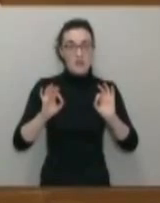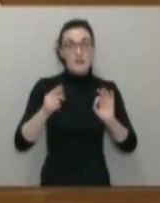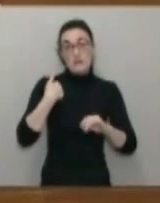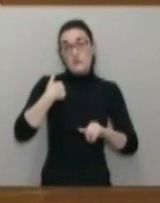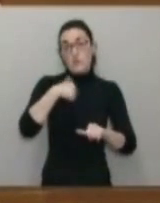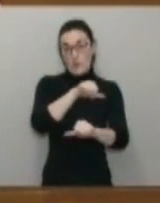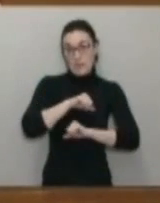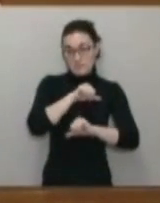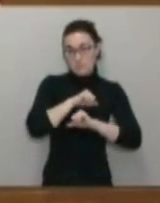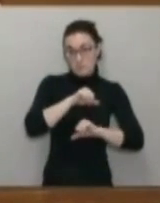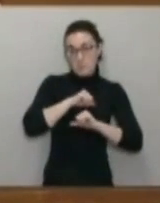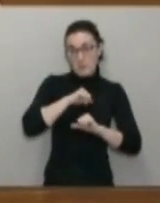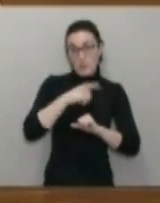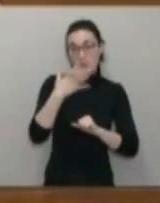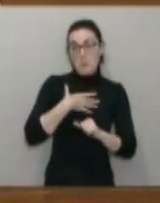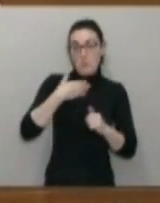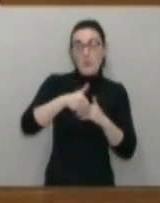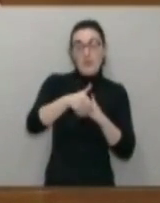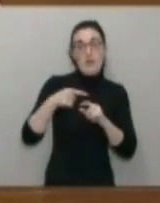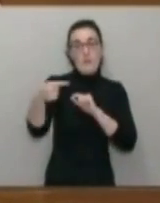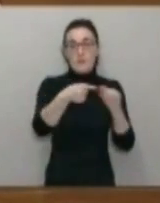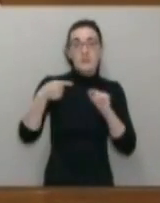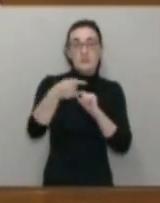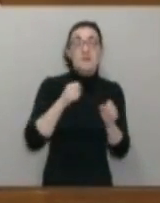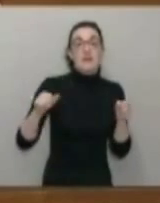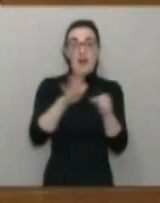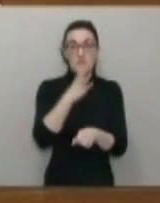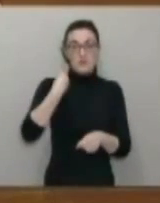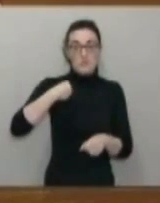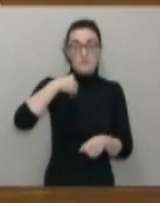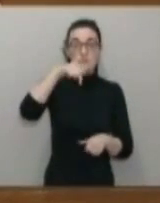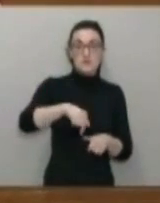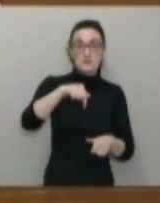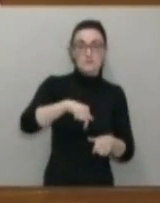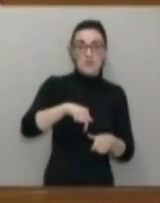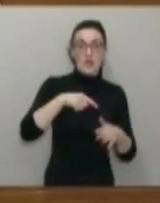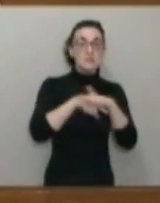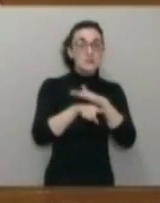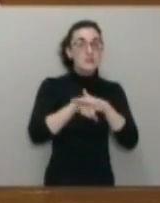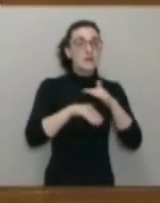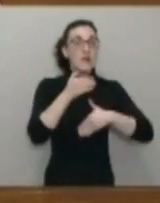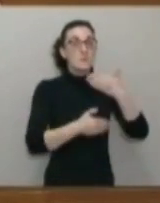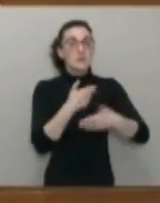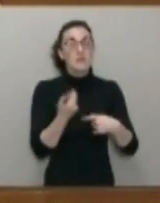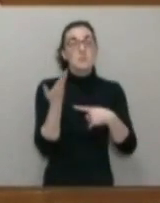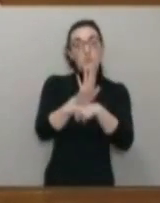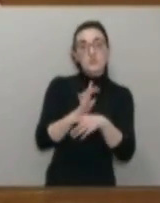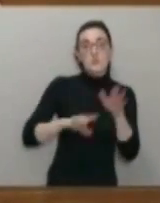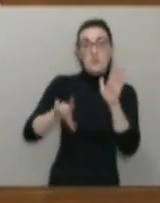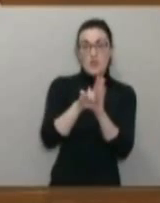que haya lugar a debatirlas en el ámbito de la tramitación de esta proposición de